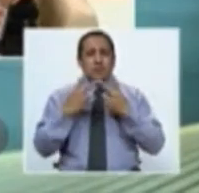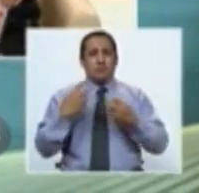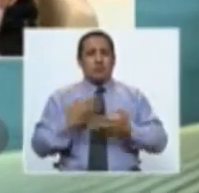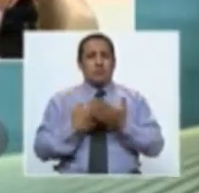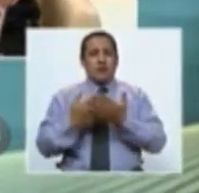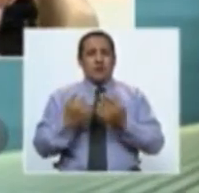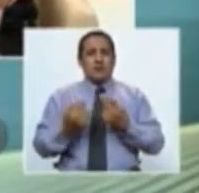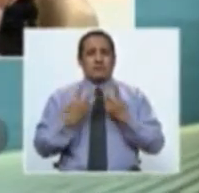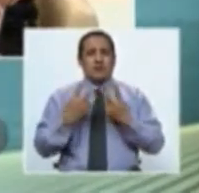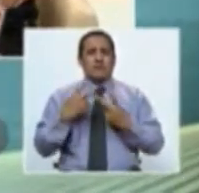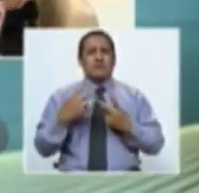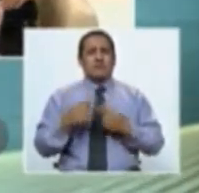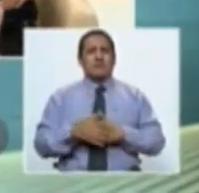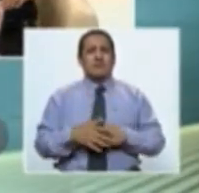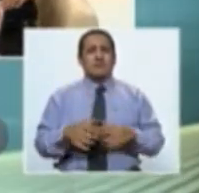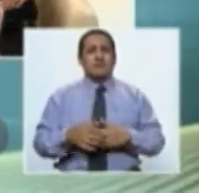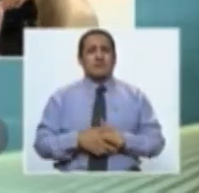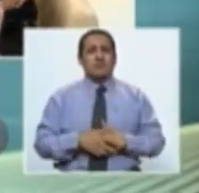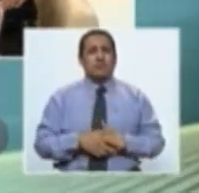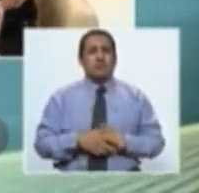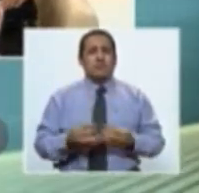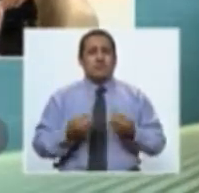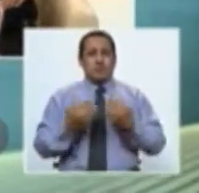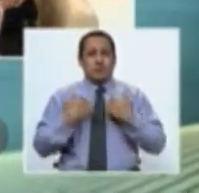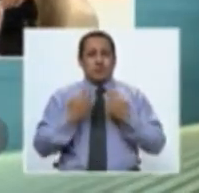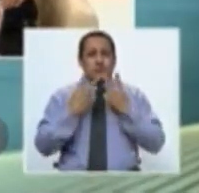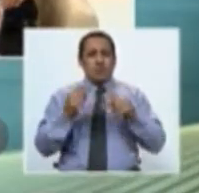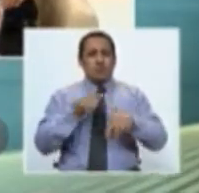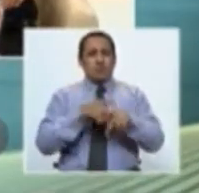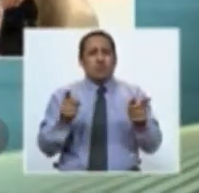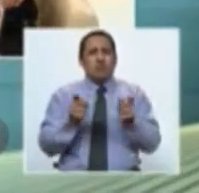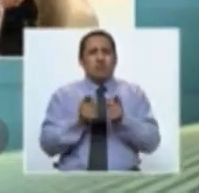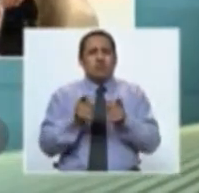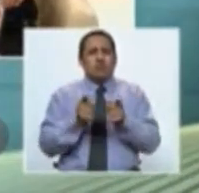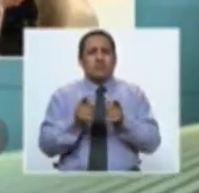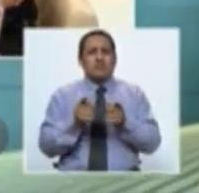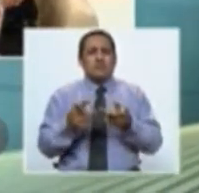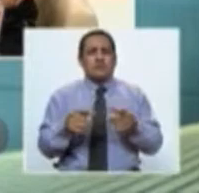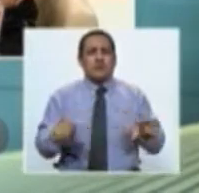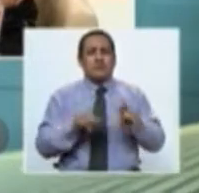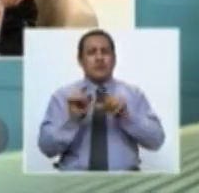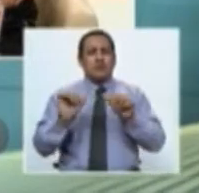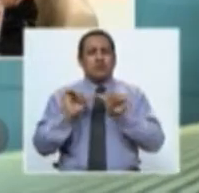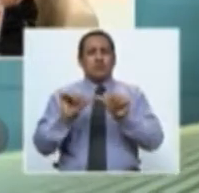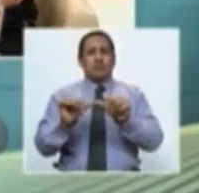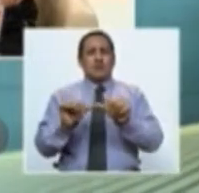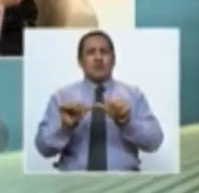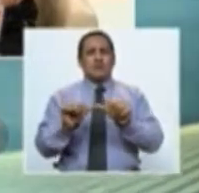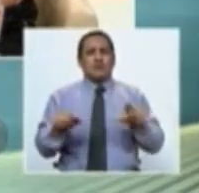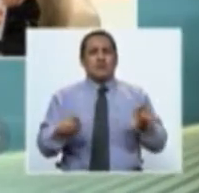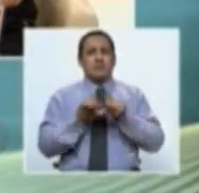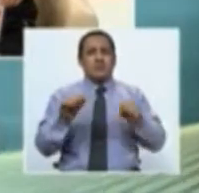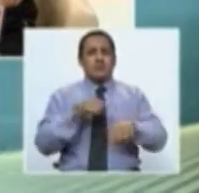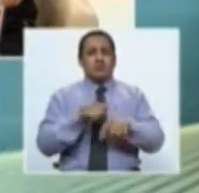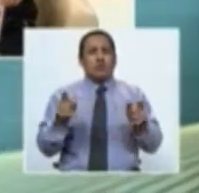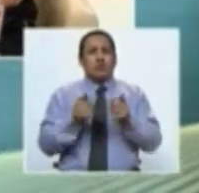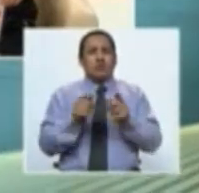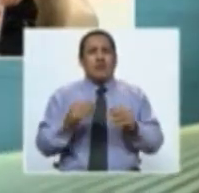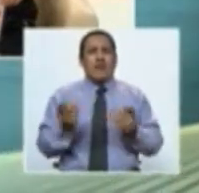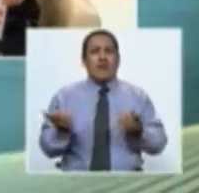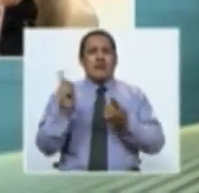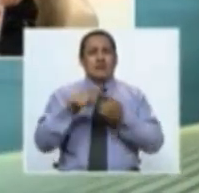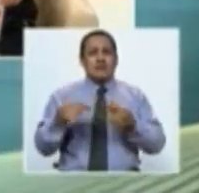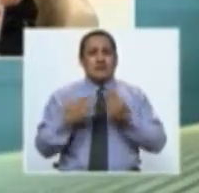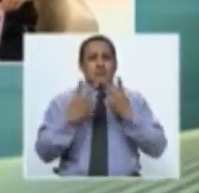también... Claro, podemos plantearlo, pero entonces decirlo ¿no? de manera temporal, no de manera... permanente, o sea, temporal hasta